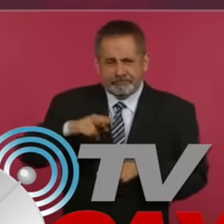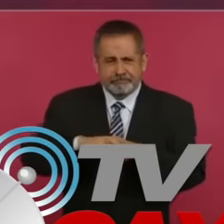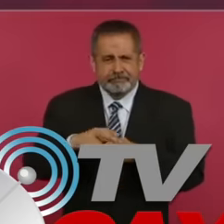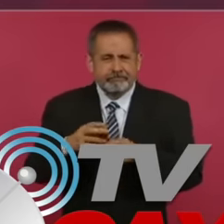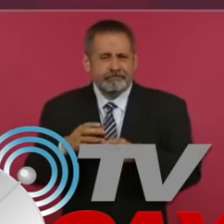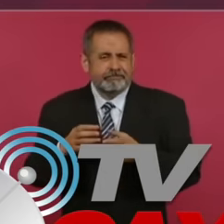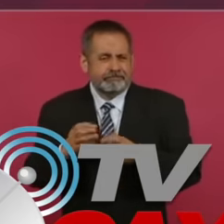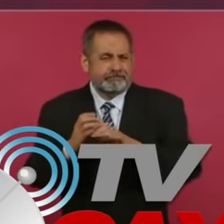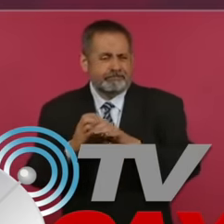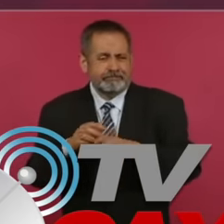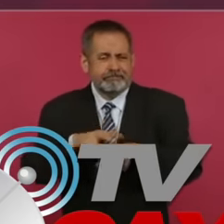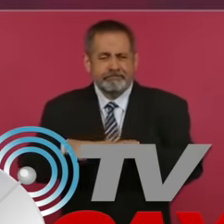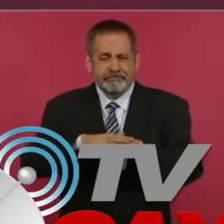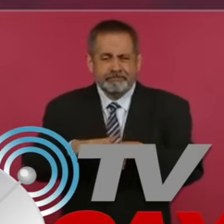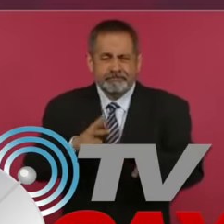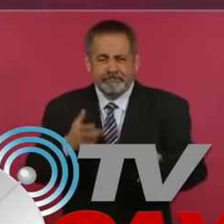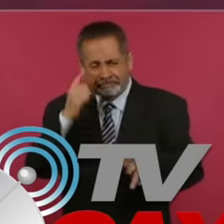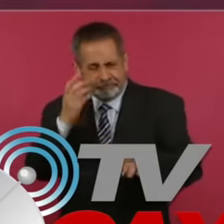carga.